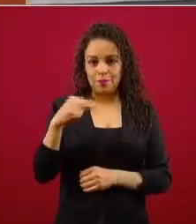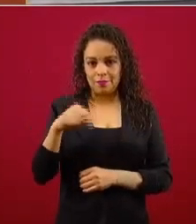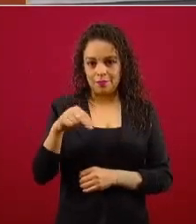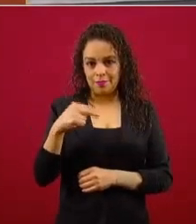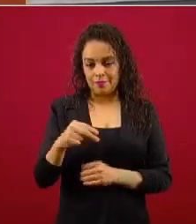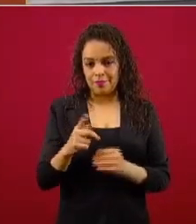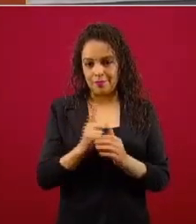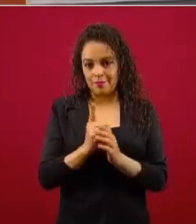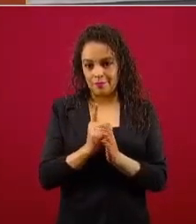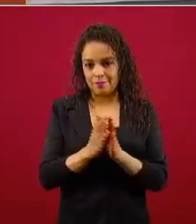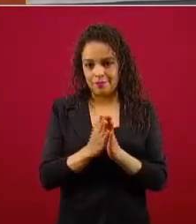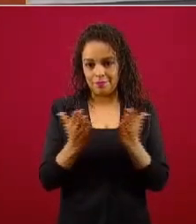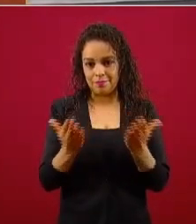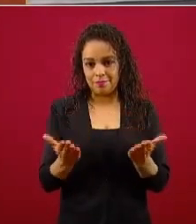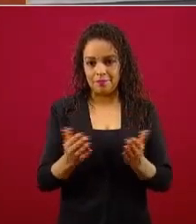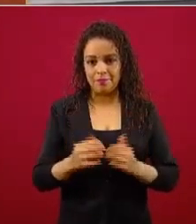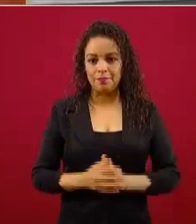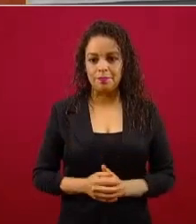es